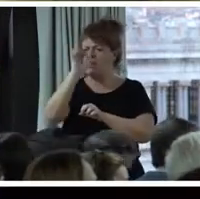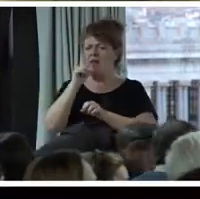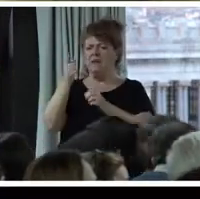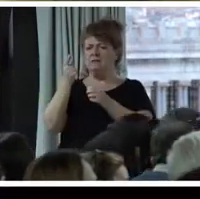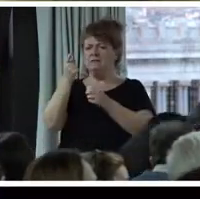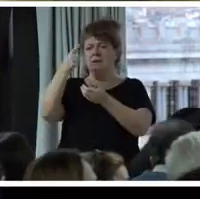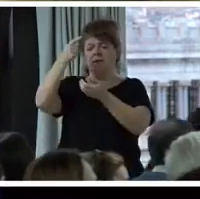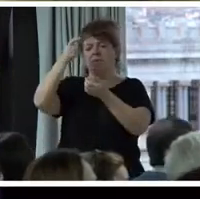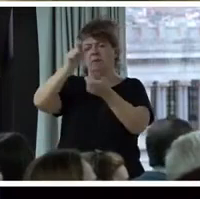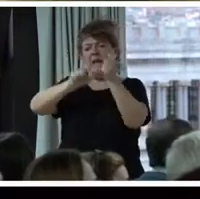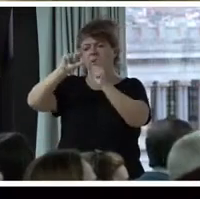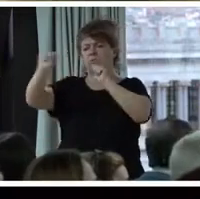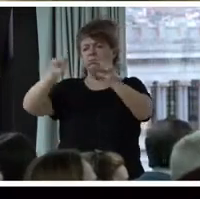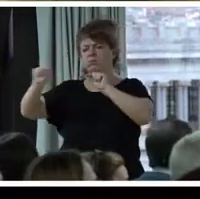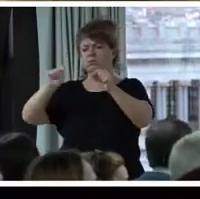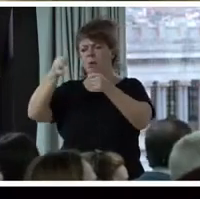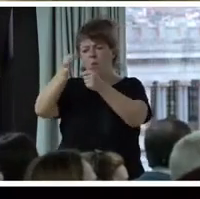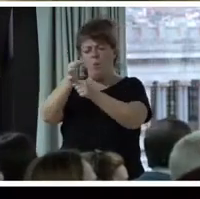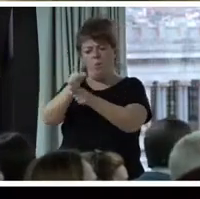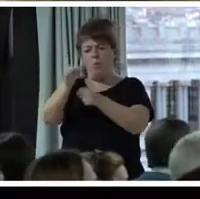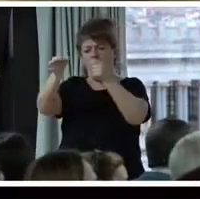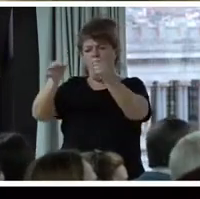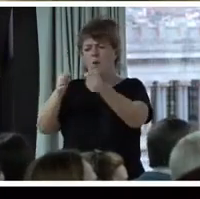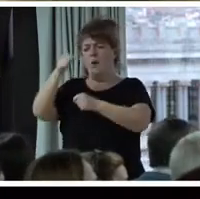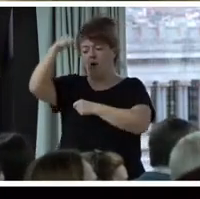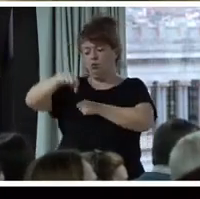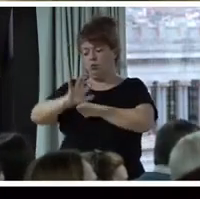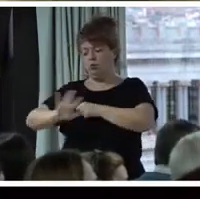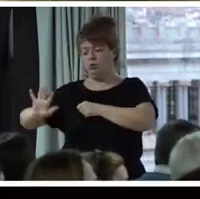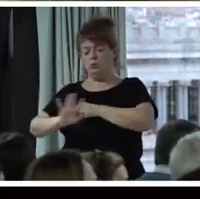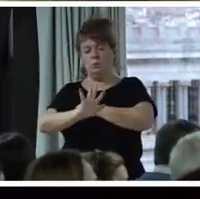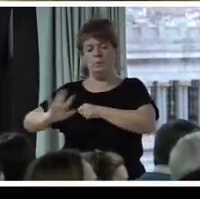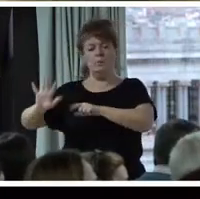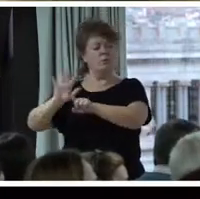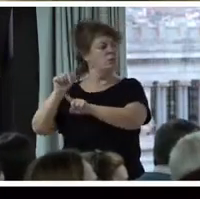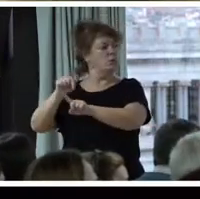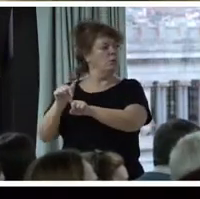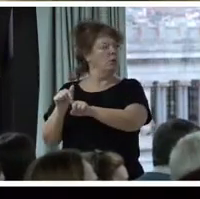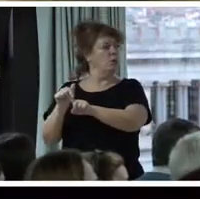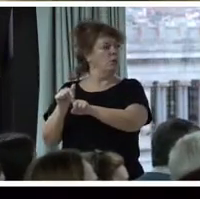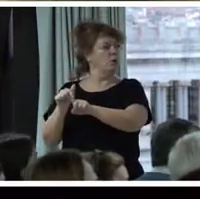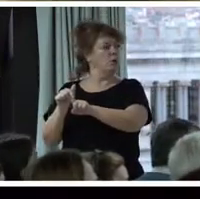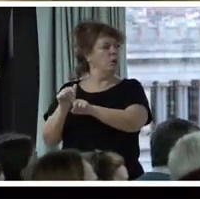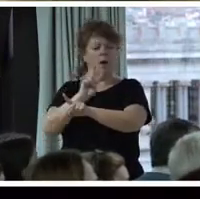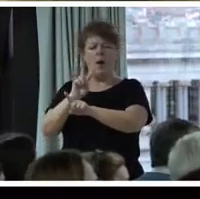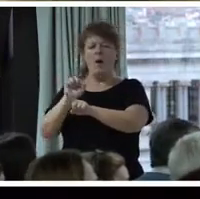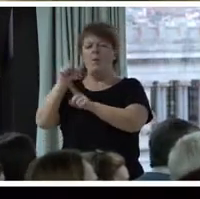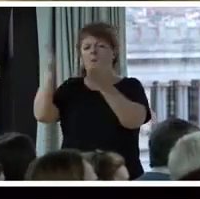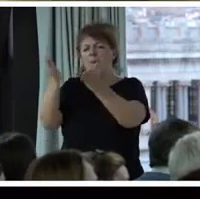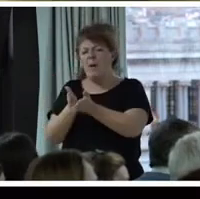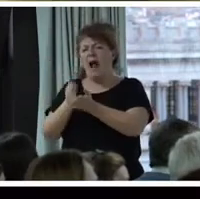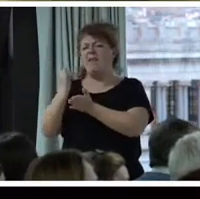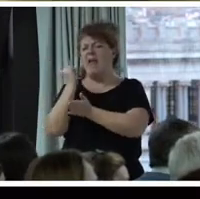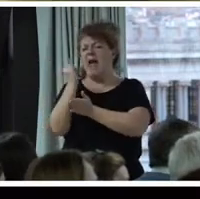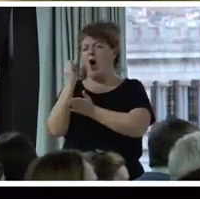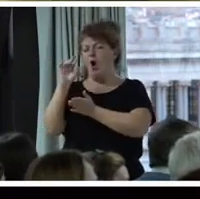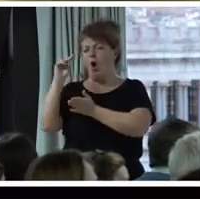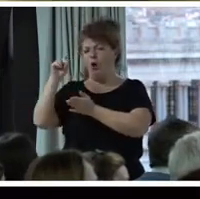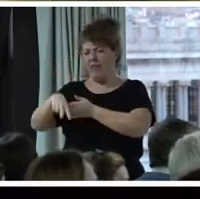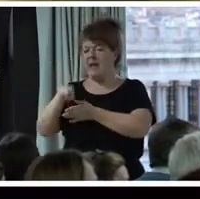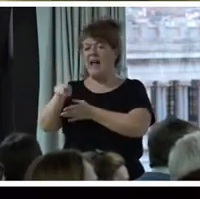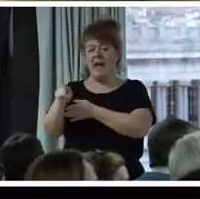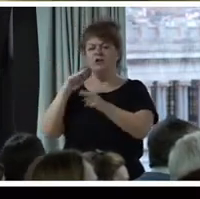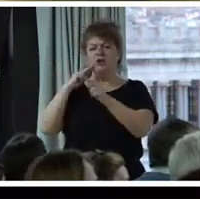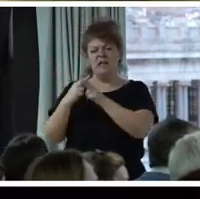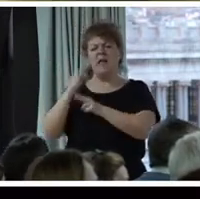despoblado 11 pueblos en la Colinas del Sur de hebrón y en la Val del Jordán Esos también son